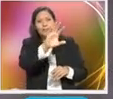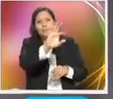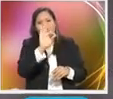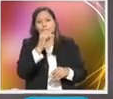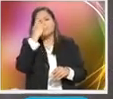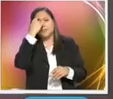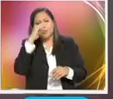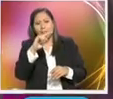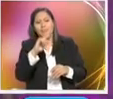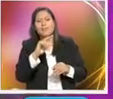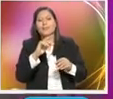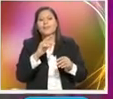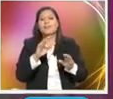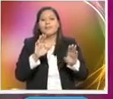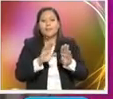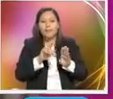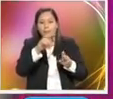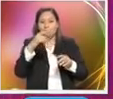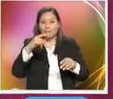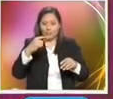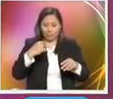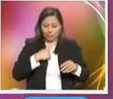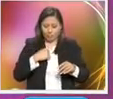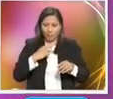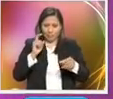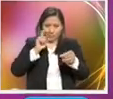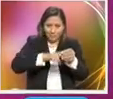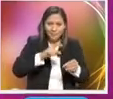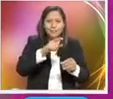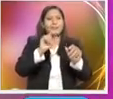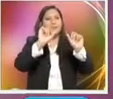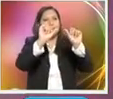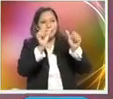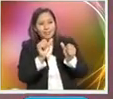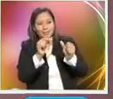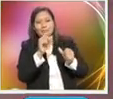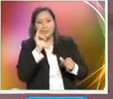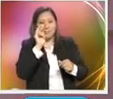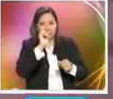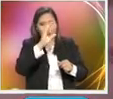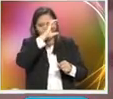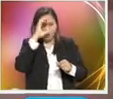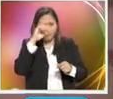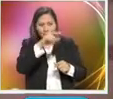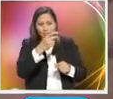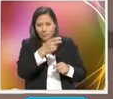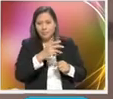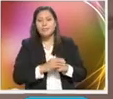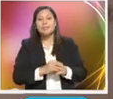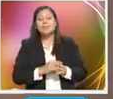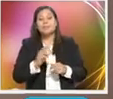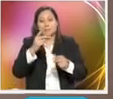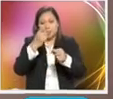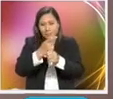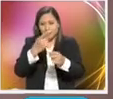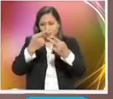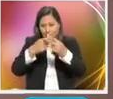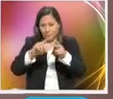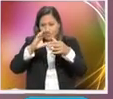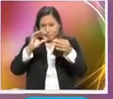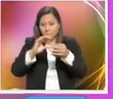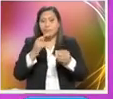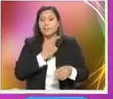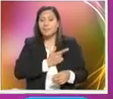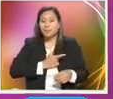para formar parte de la obra de arte. Aquí empezamos a ver parte de esa obra. Y antes de decir algo, me gustaría